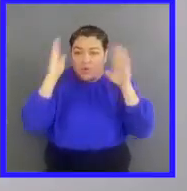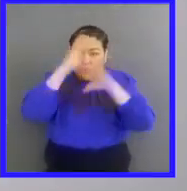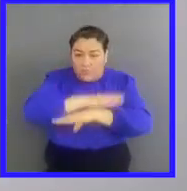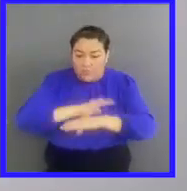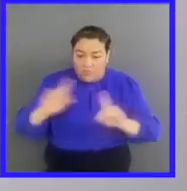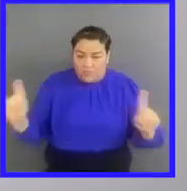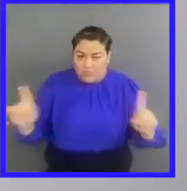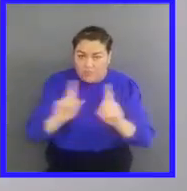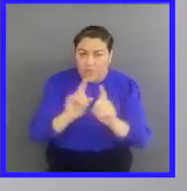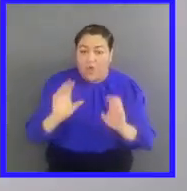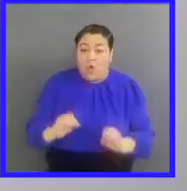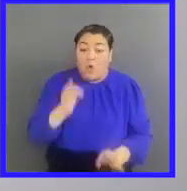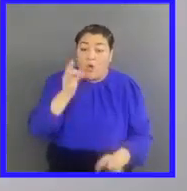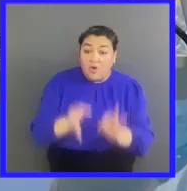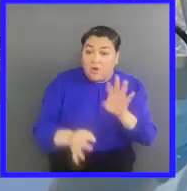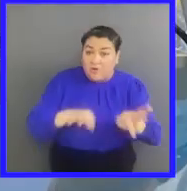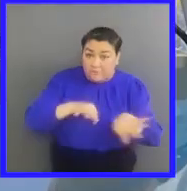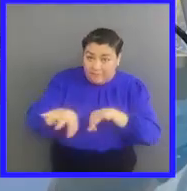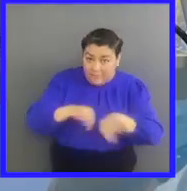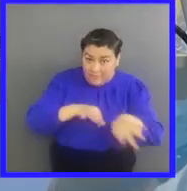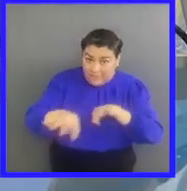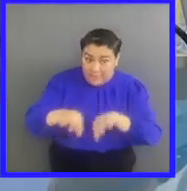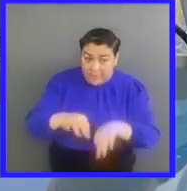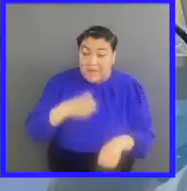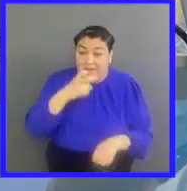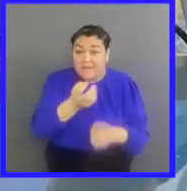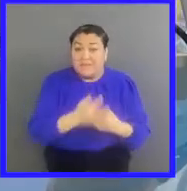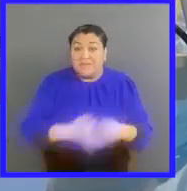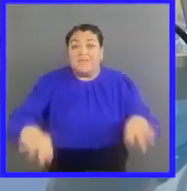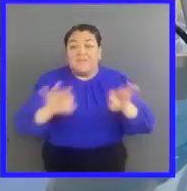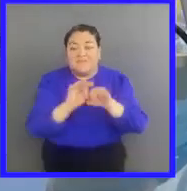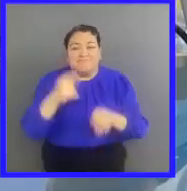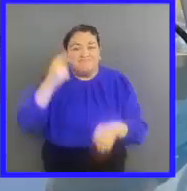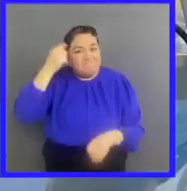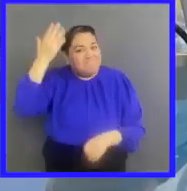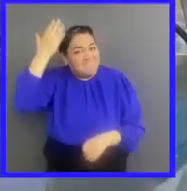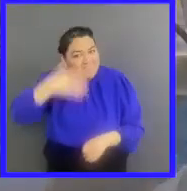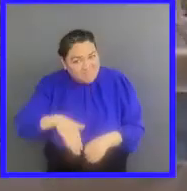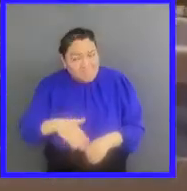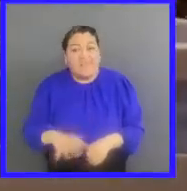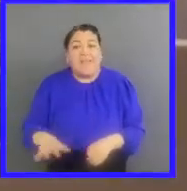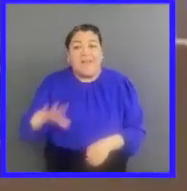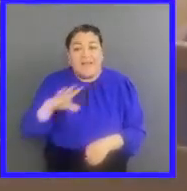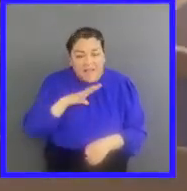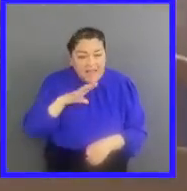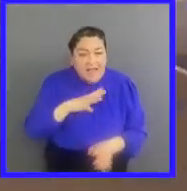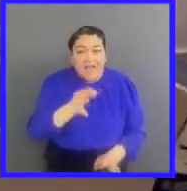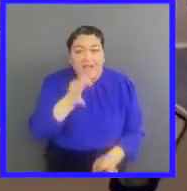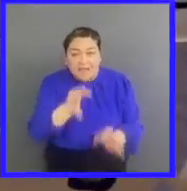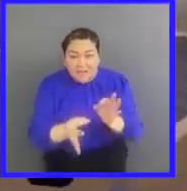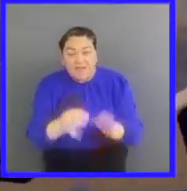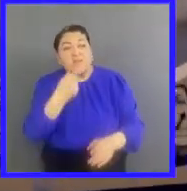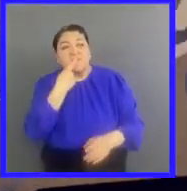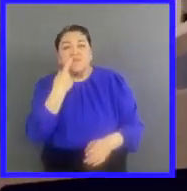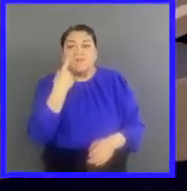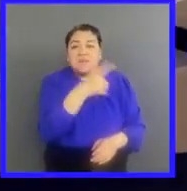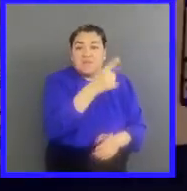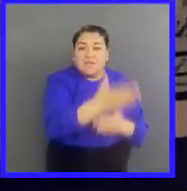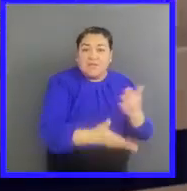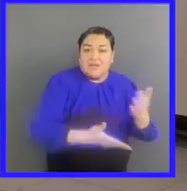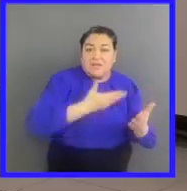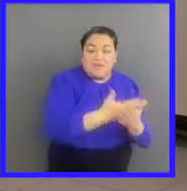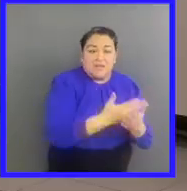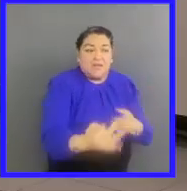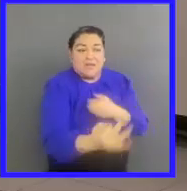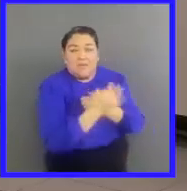tribunal laboral, es importante tener en cuenta que existe un mecanismo dentro de la ley de amparo que puede acercar